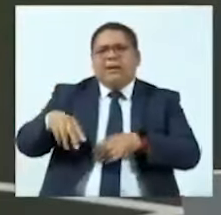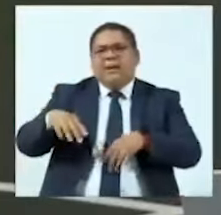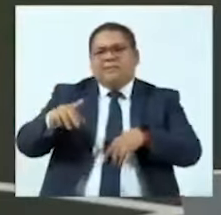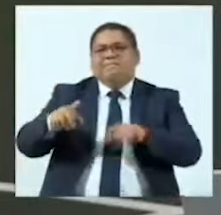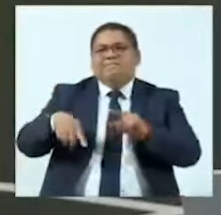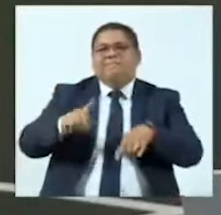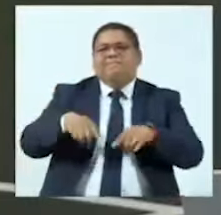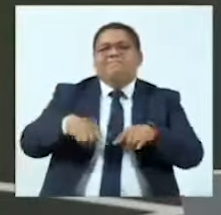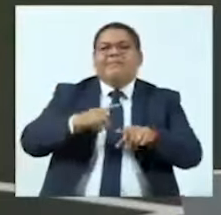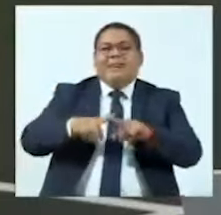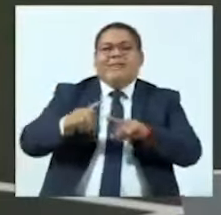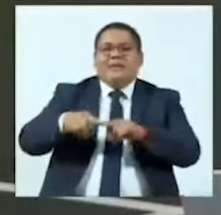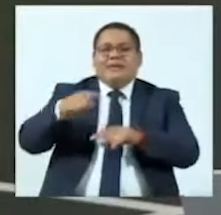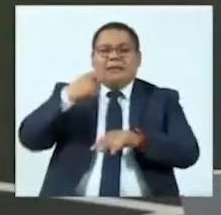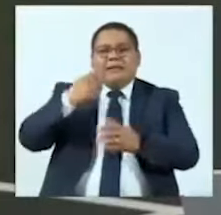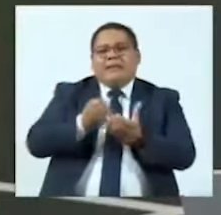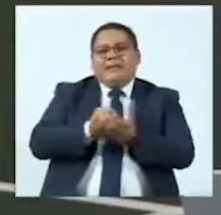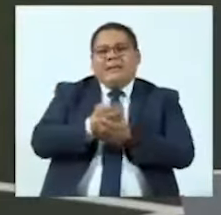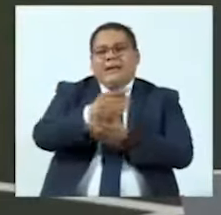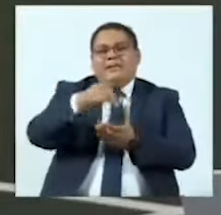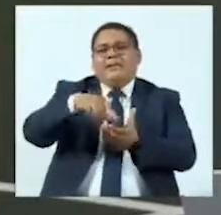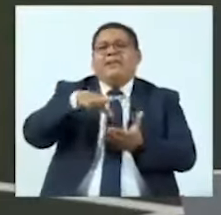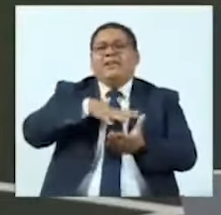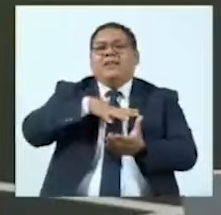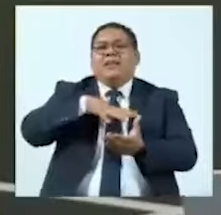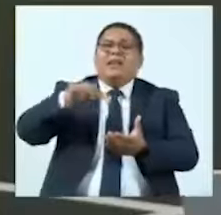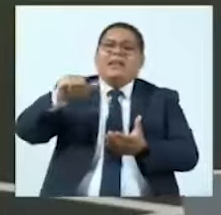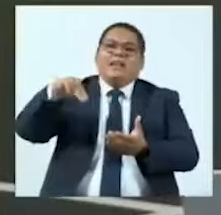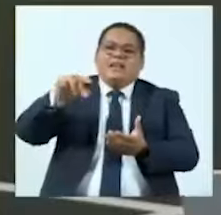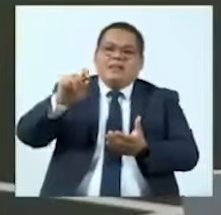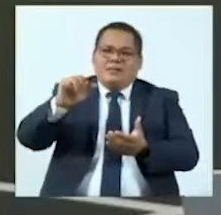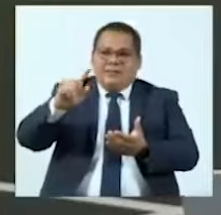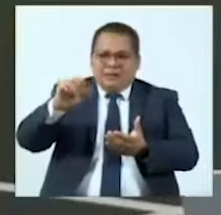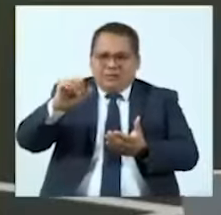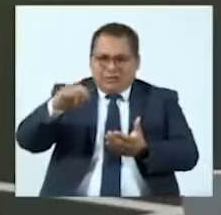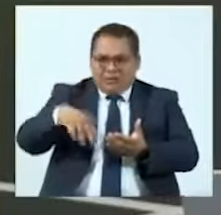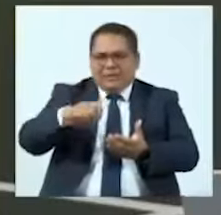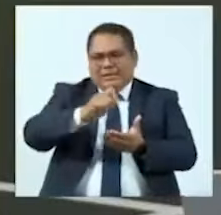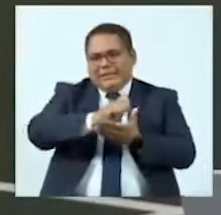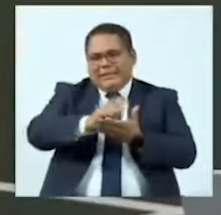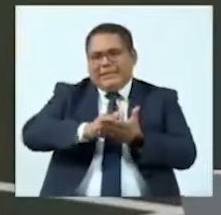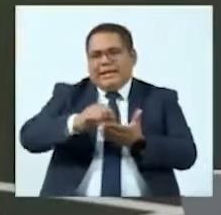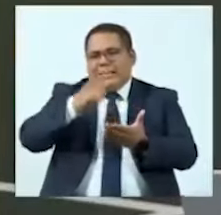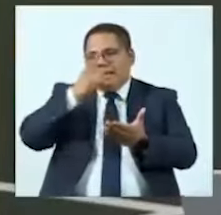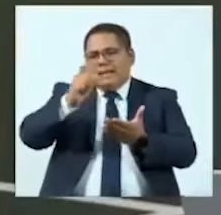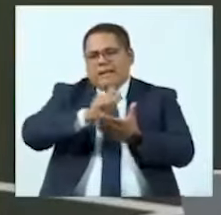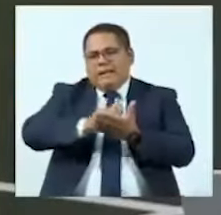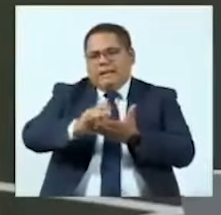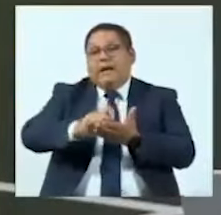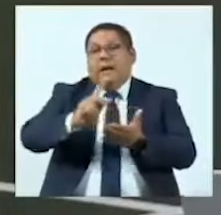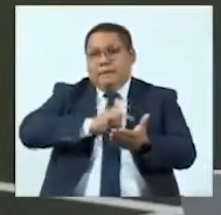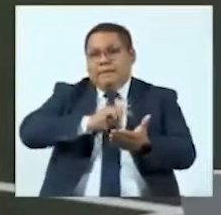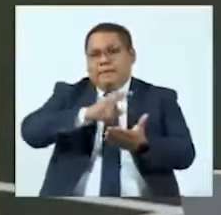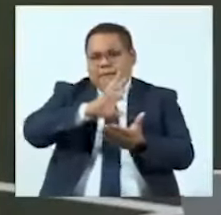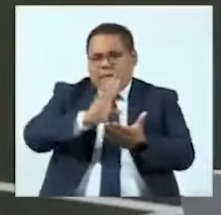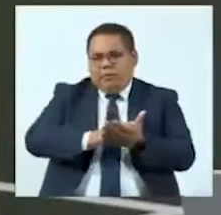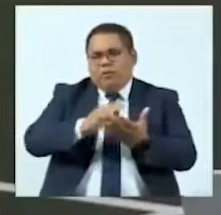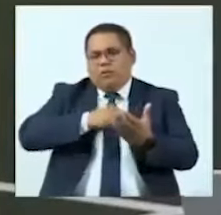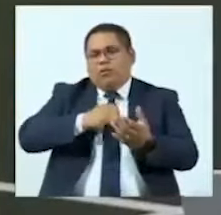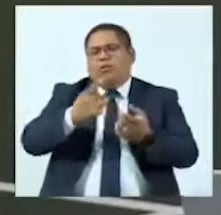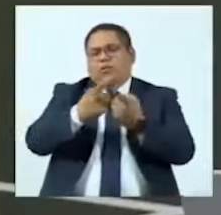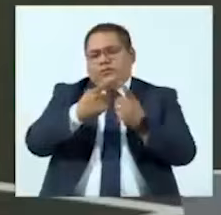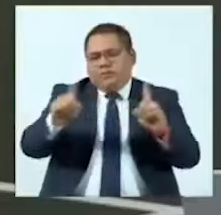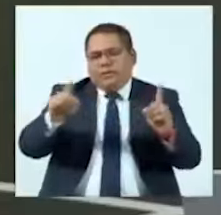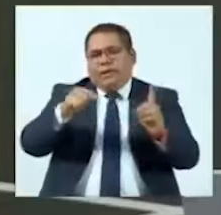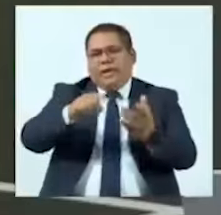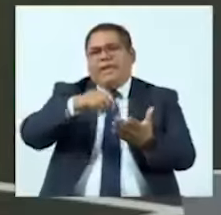actas de nacimiento llevan anotaciones de nuestros registros Por ejemplo si yo me casé lleva la nota de mi matrimonio si yo me divorcié lleva la